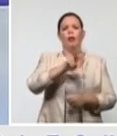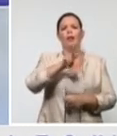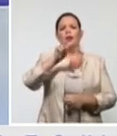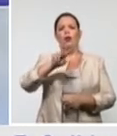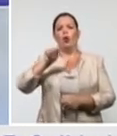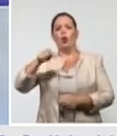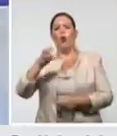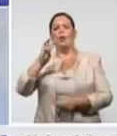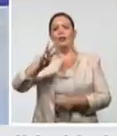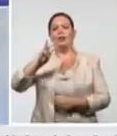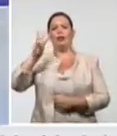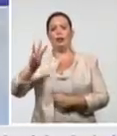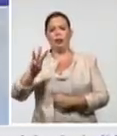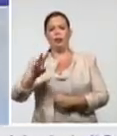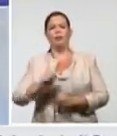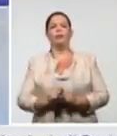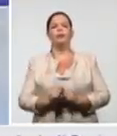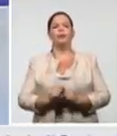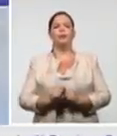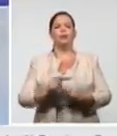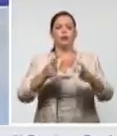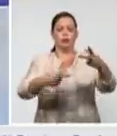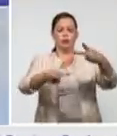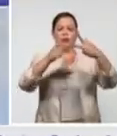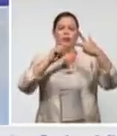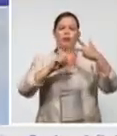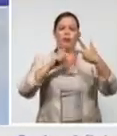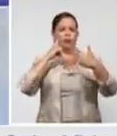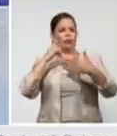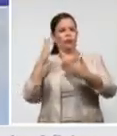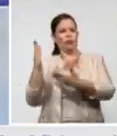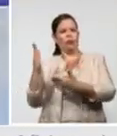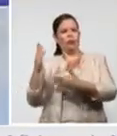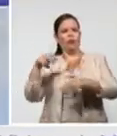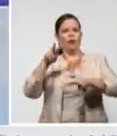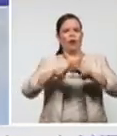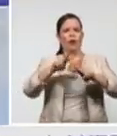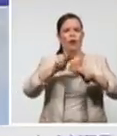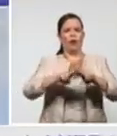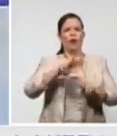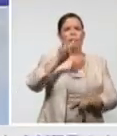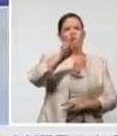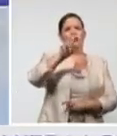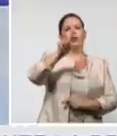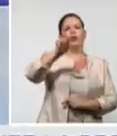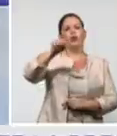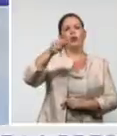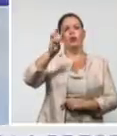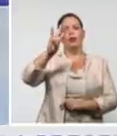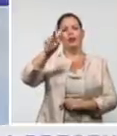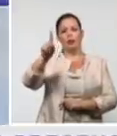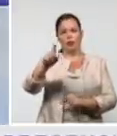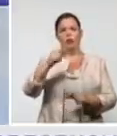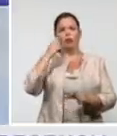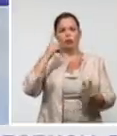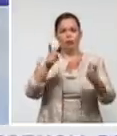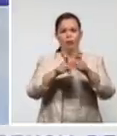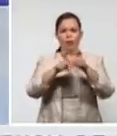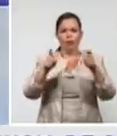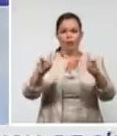22,33. Le sigue La Habana con 21,31, que incrementa con respecto al día de